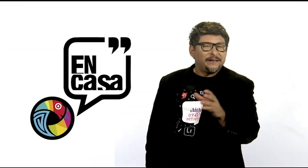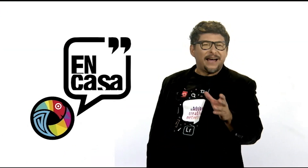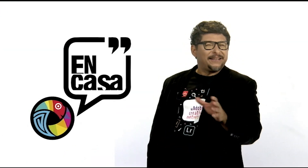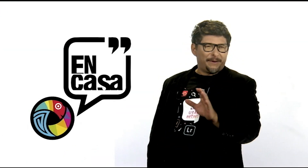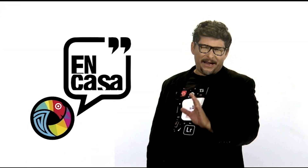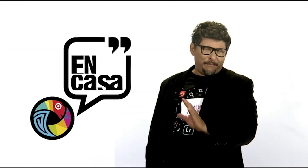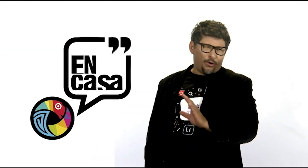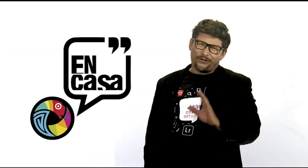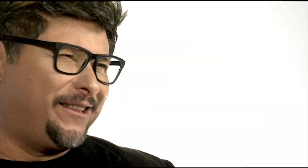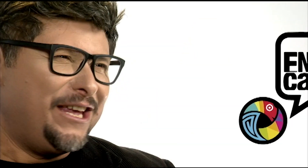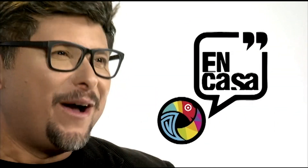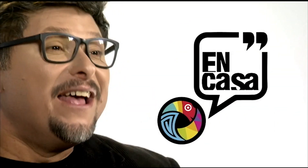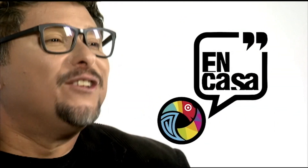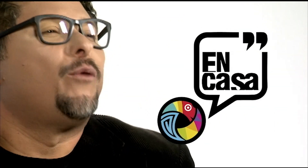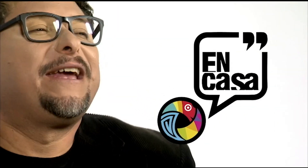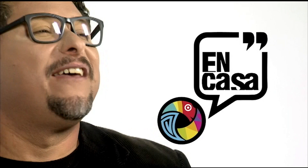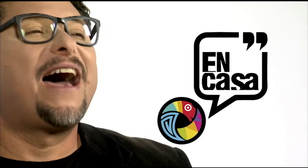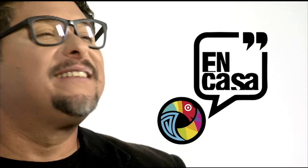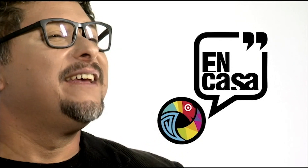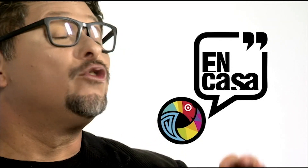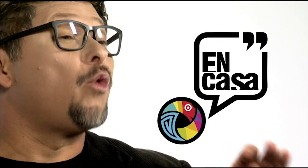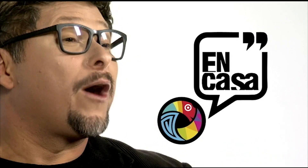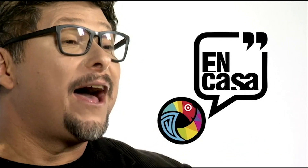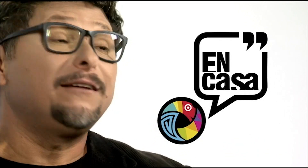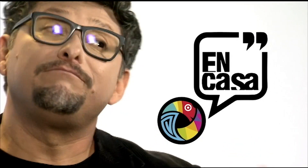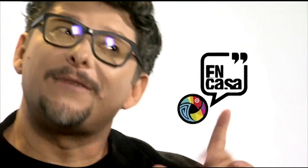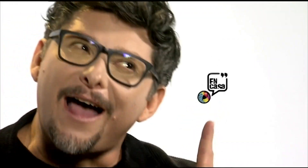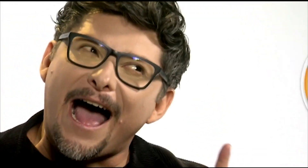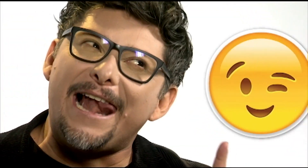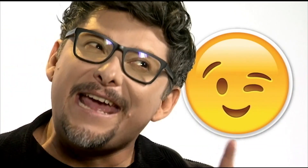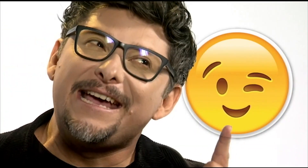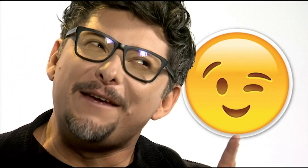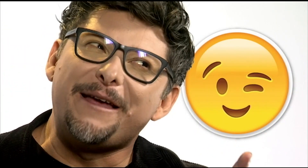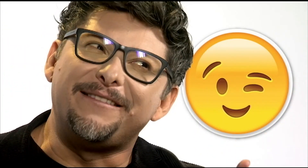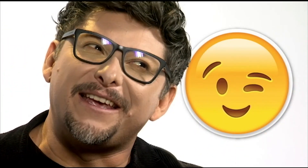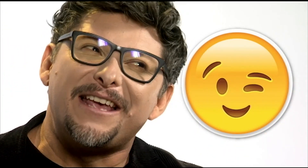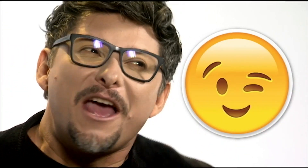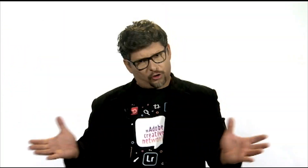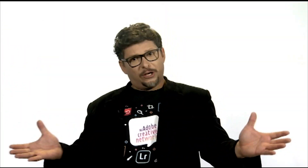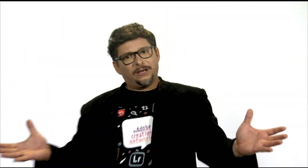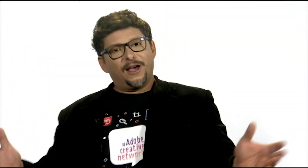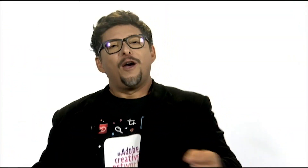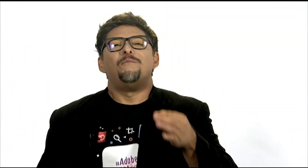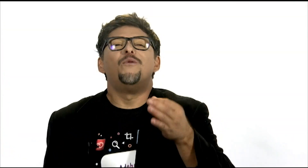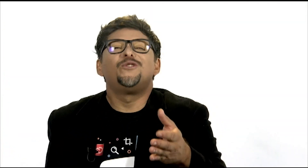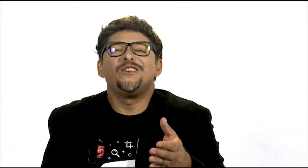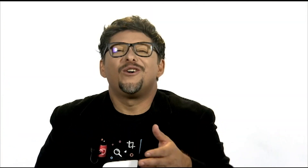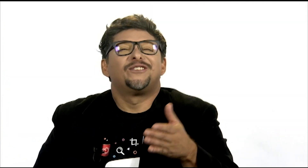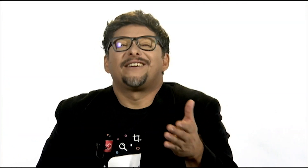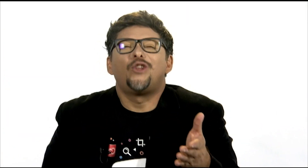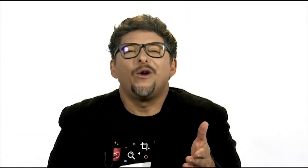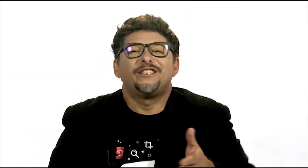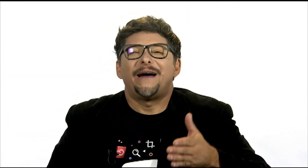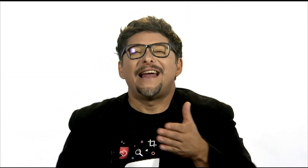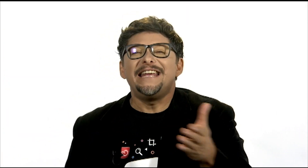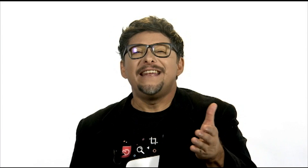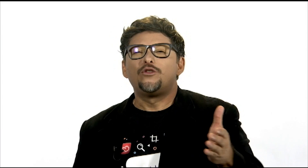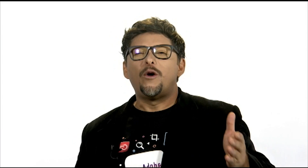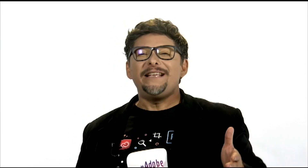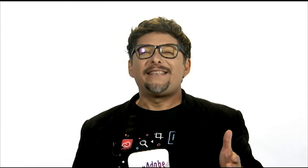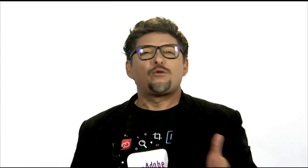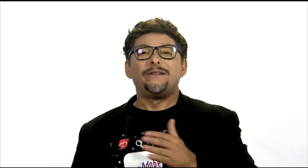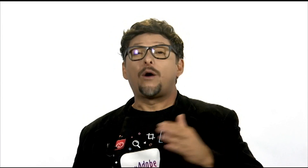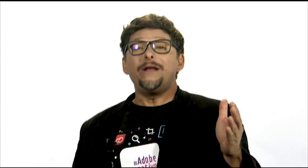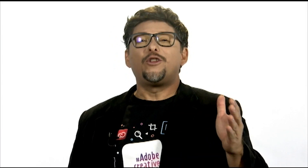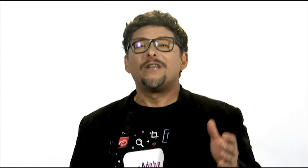vamos a conversar de manera positiva sobre quedarse en su hogar alegremente. Sí, músicos, actores,